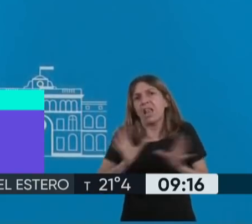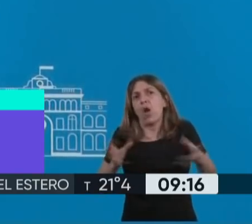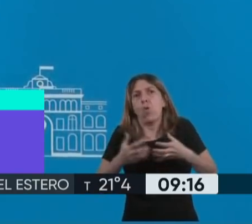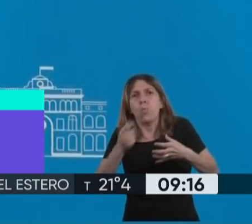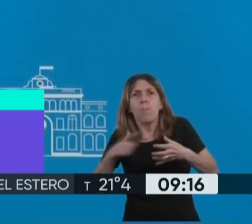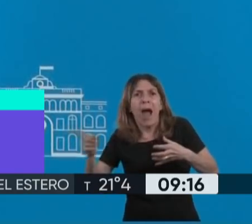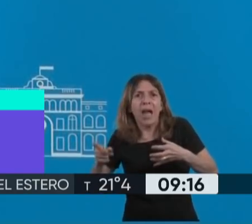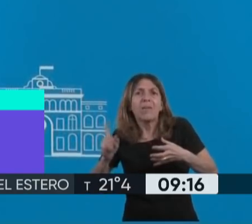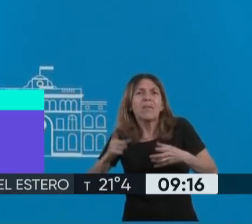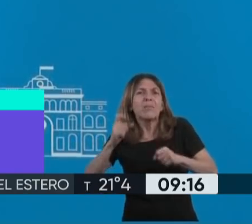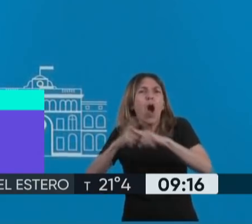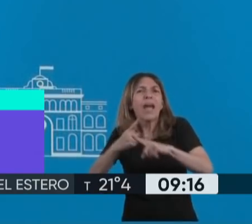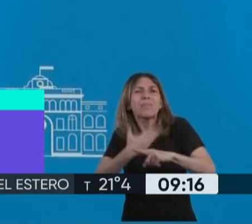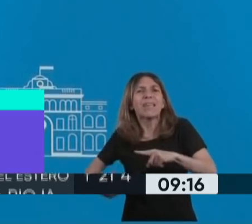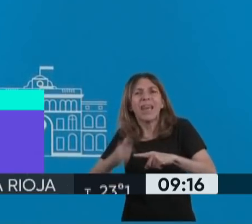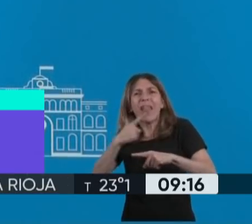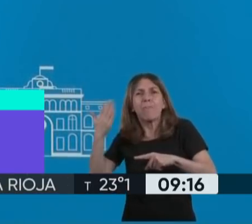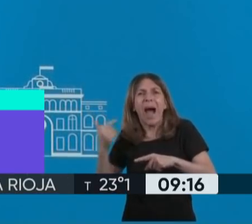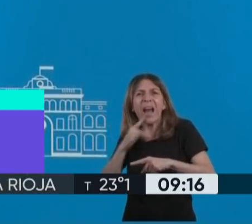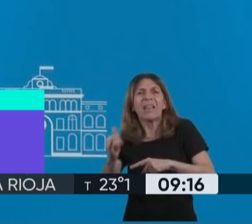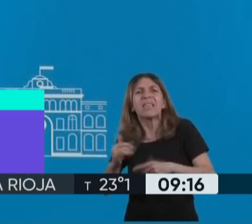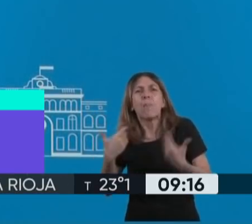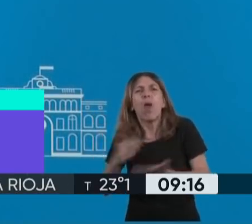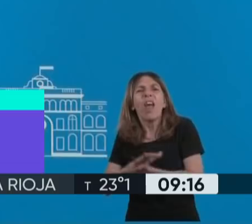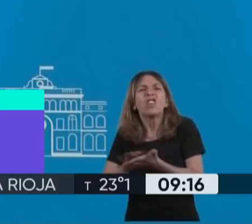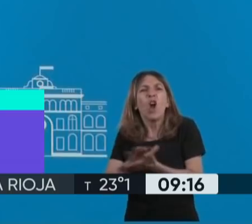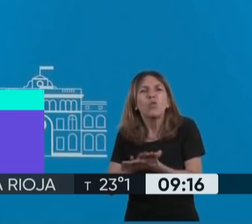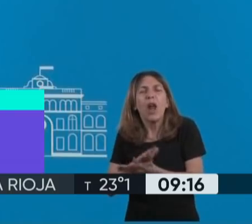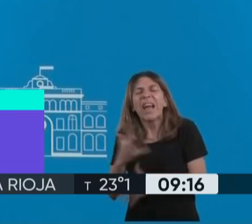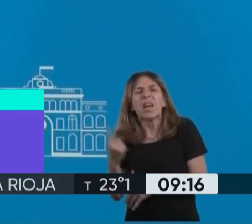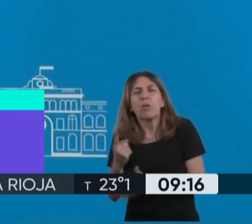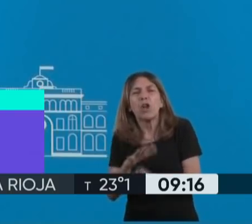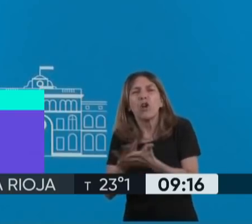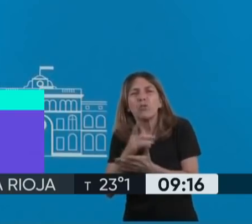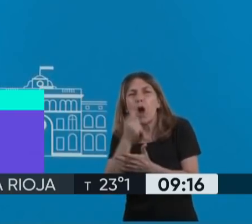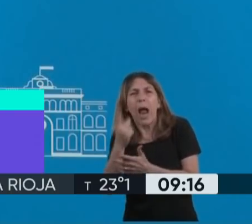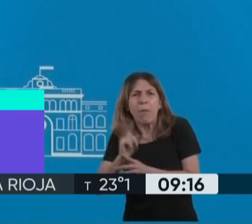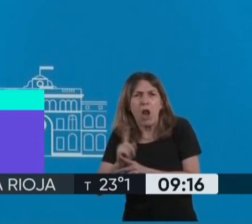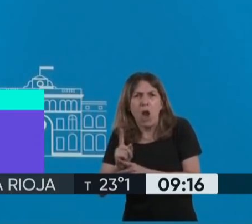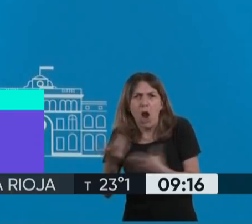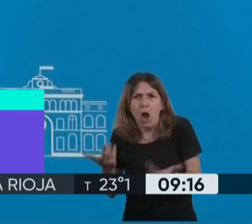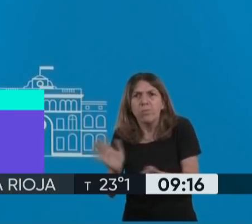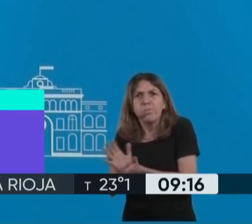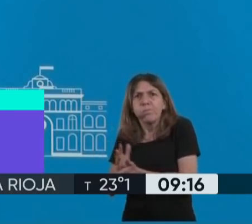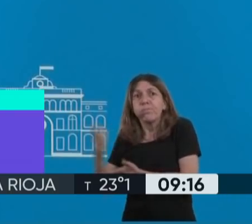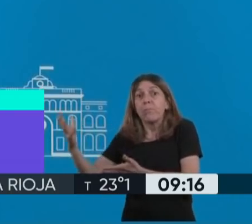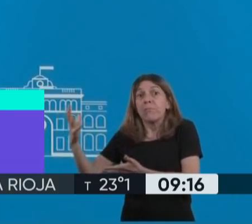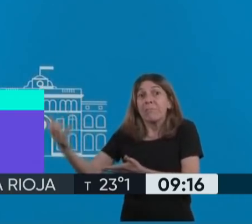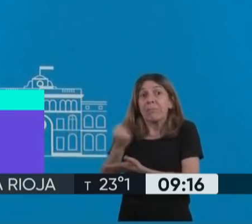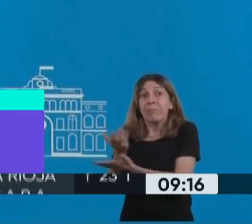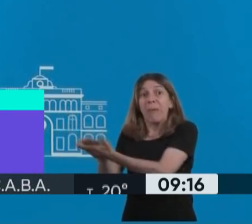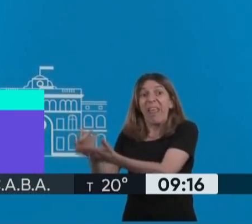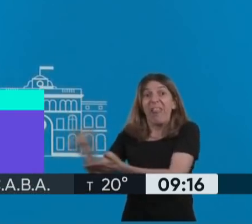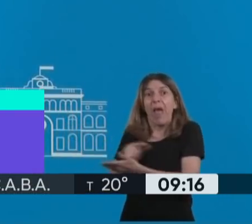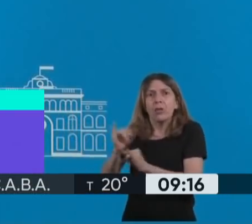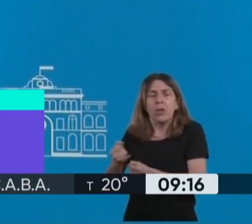el expresidente Macri, que la hubiera solucionado ahora en 5 minutos, la contrajo en 5 minutos y no quieren prestarse hoy a ningún tipo de diálogo porque tampoco